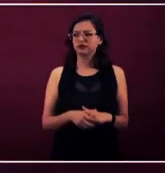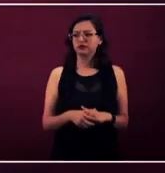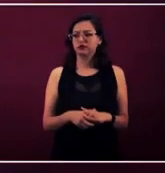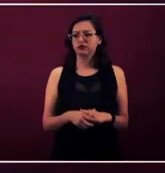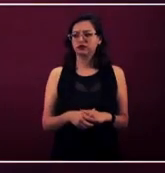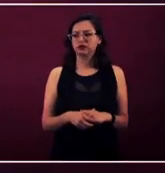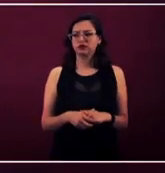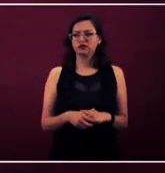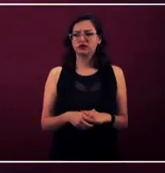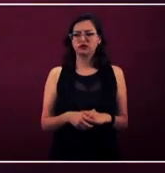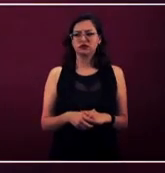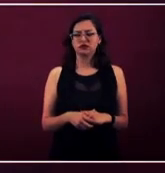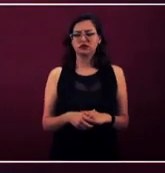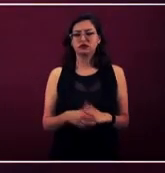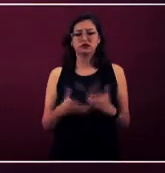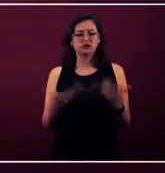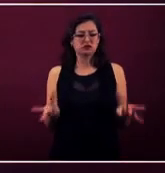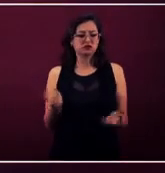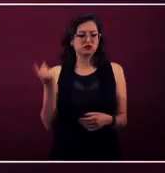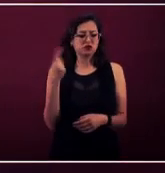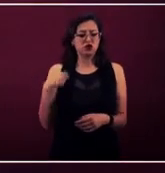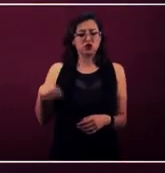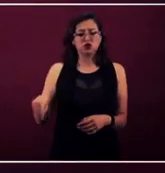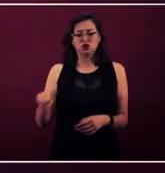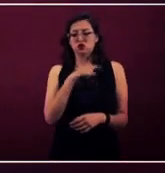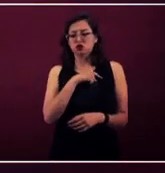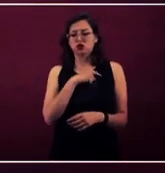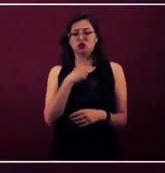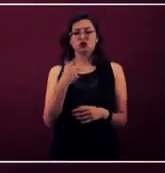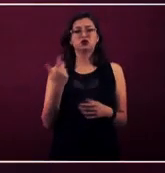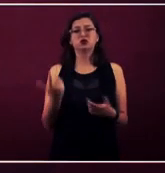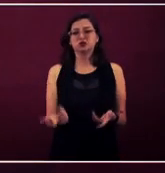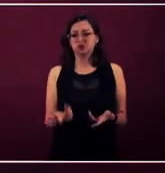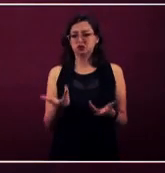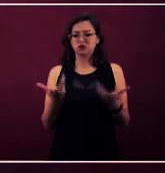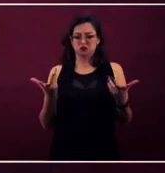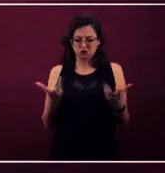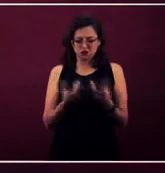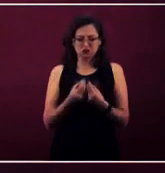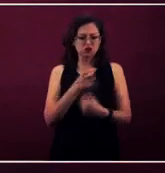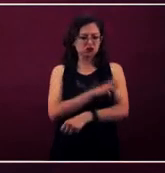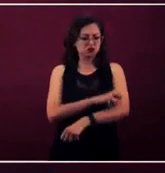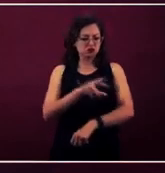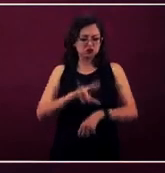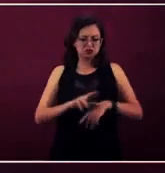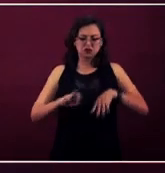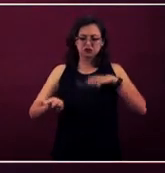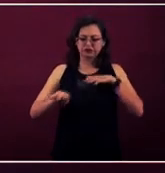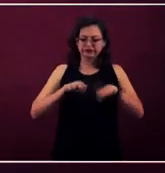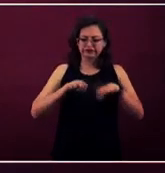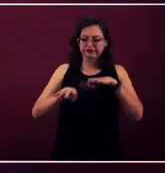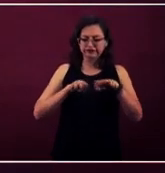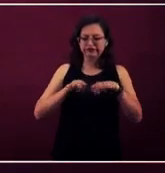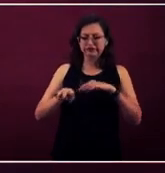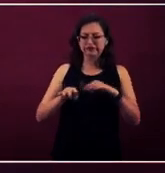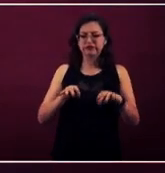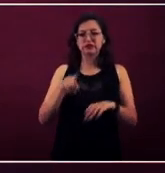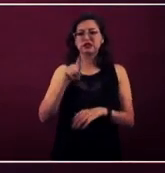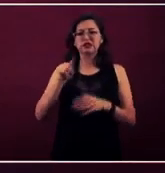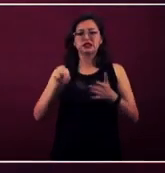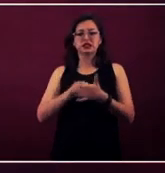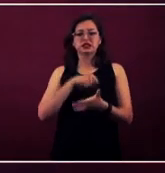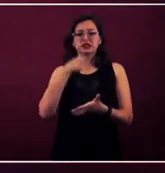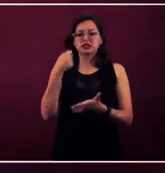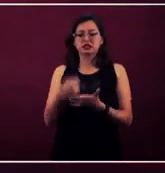en todos lados trabajando de manera coordinada. Teníamos en el caso de